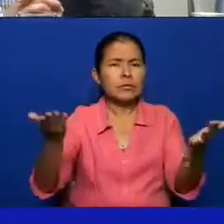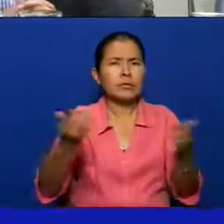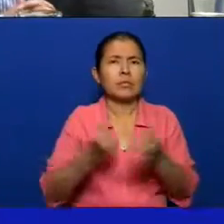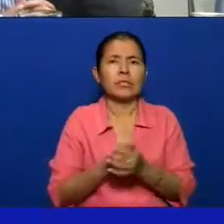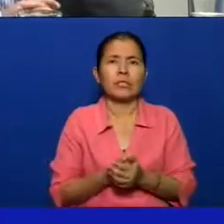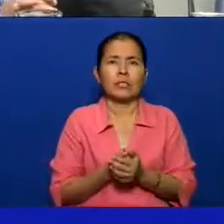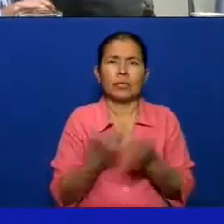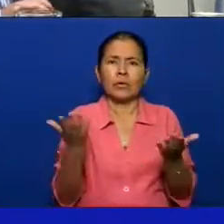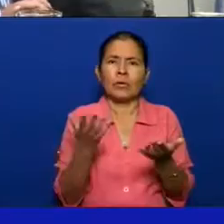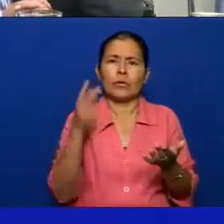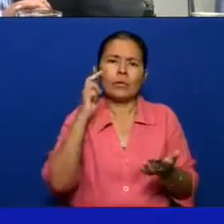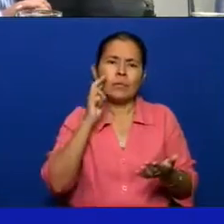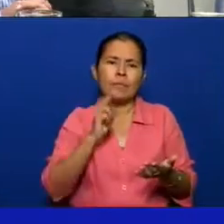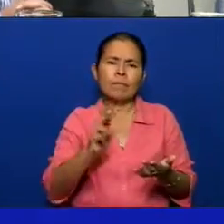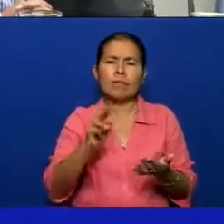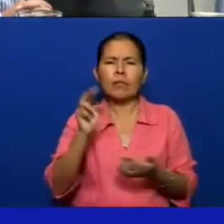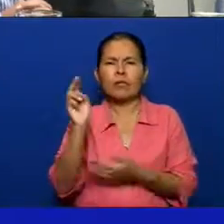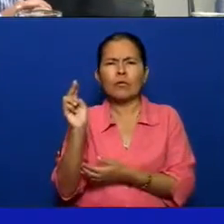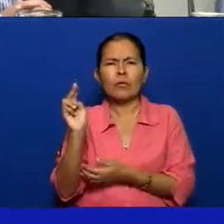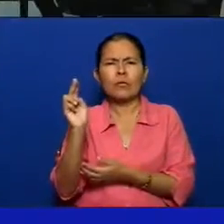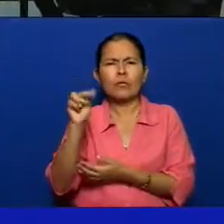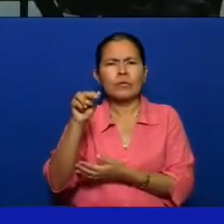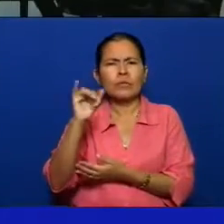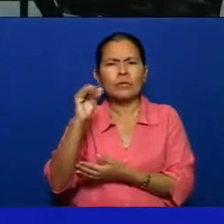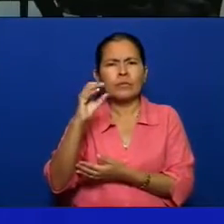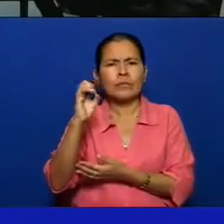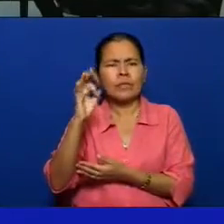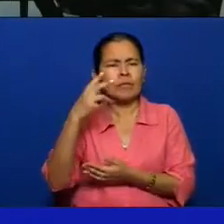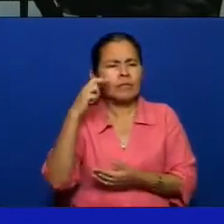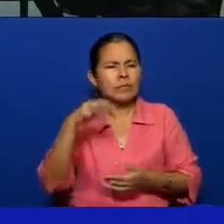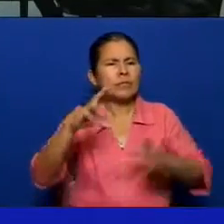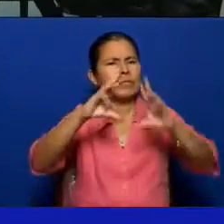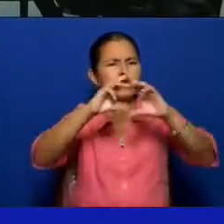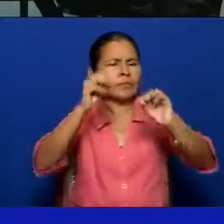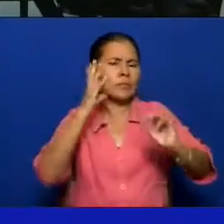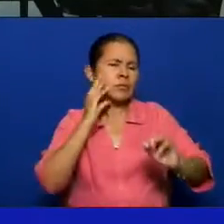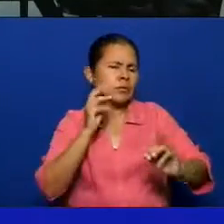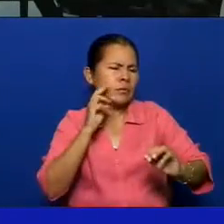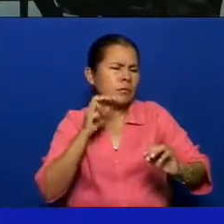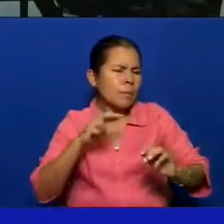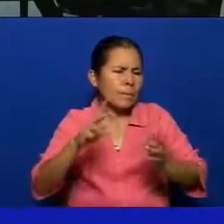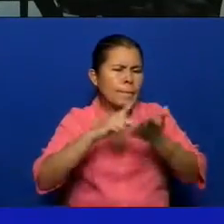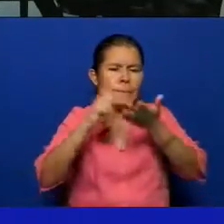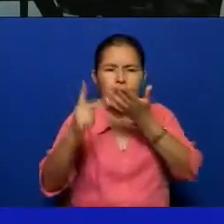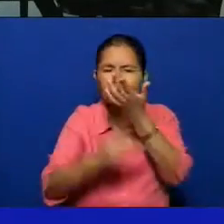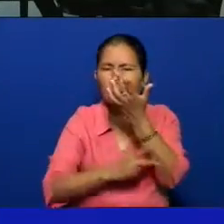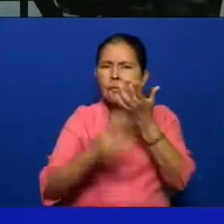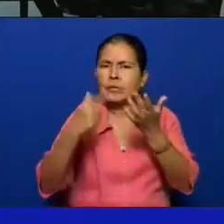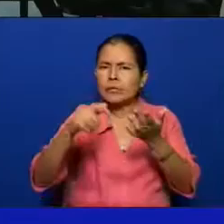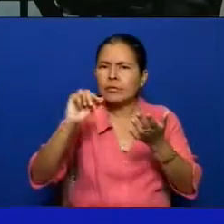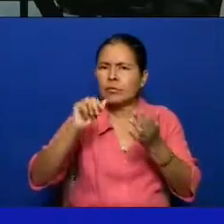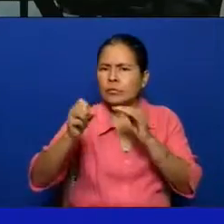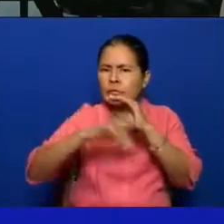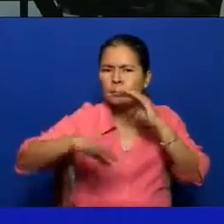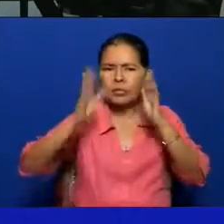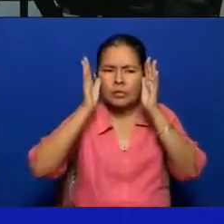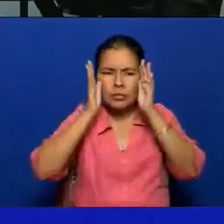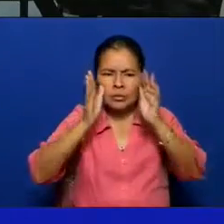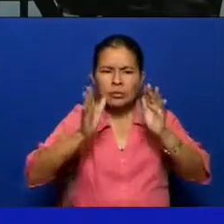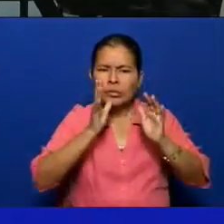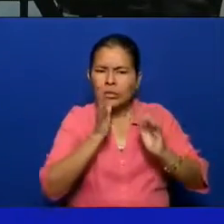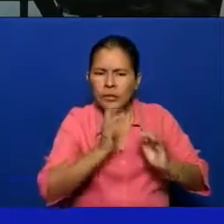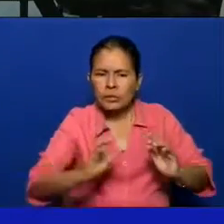UNICEF a Nicaragua con la implementación de estas normas jurídicas, de estos programas sociales dirigidos en beneficio de la niñez y